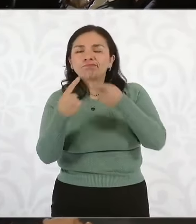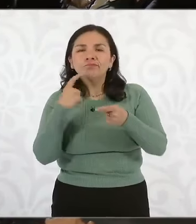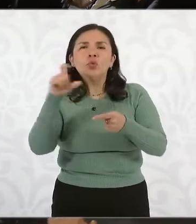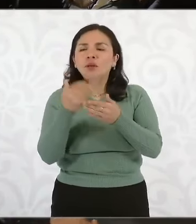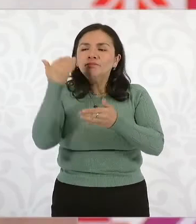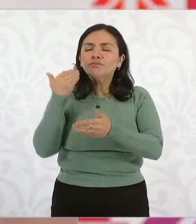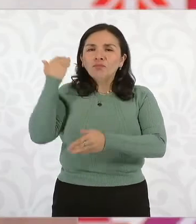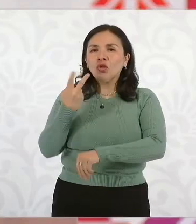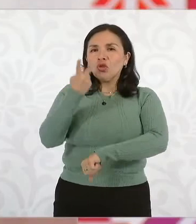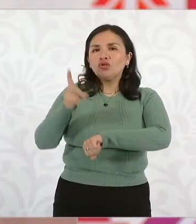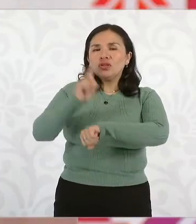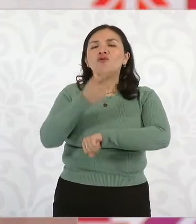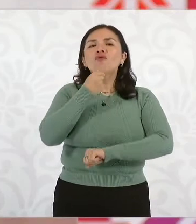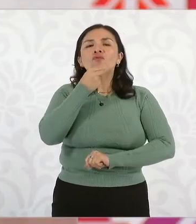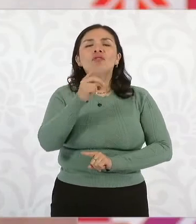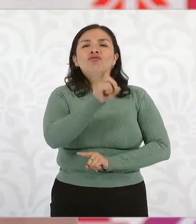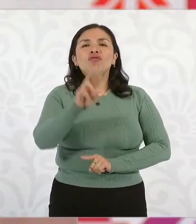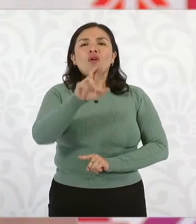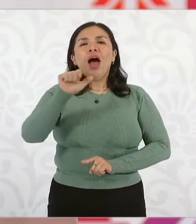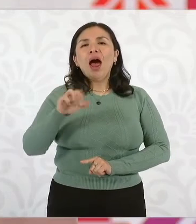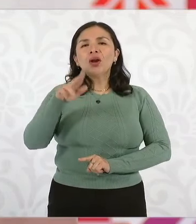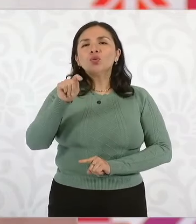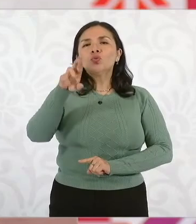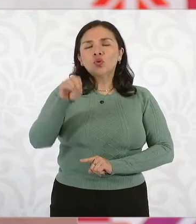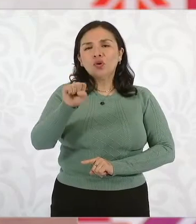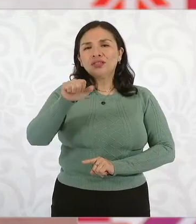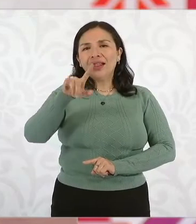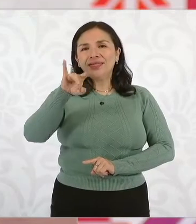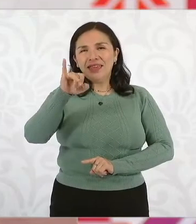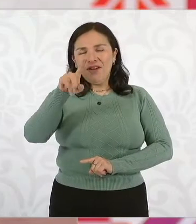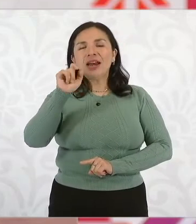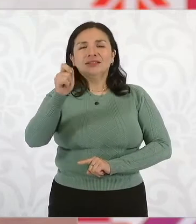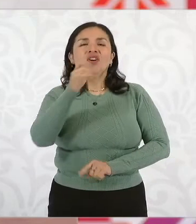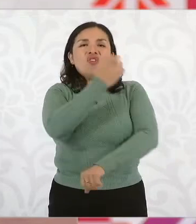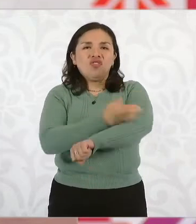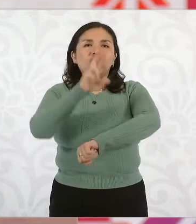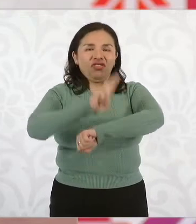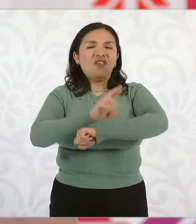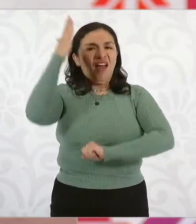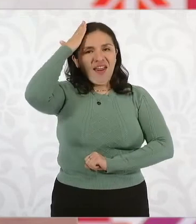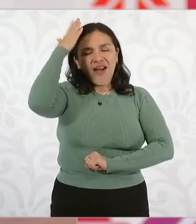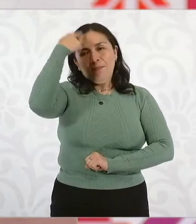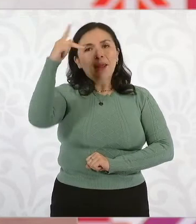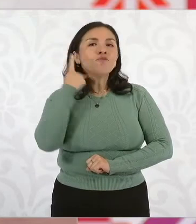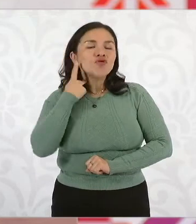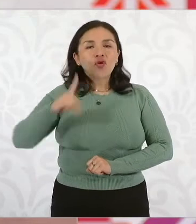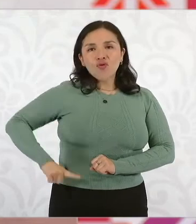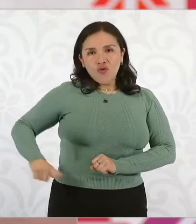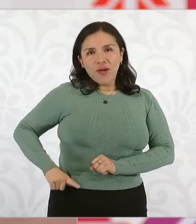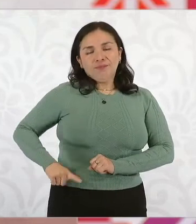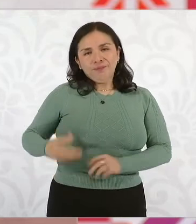2 días con el doctor Arturo Saldívar, coordinador general de Política y Gobierno, ministro de la